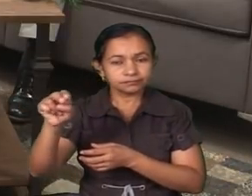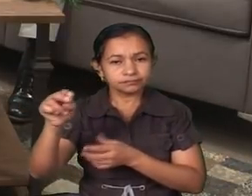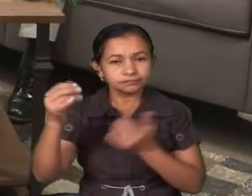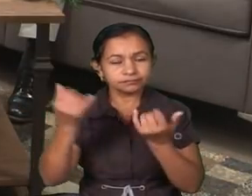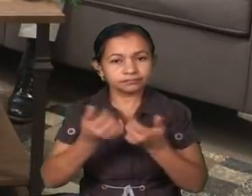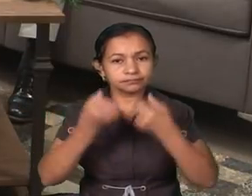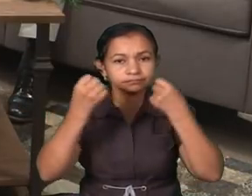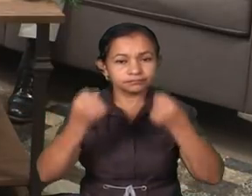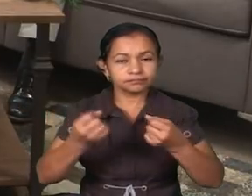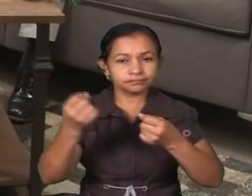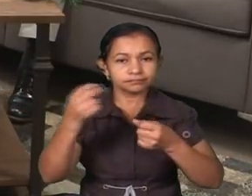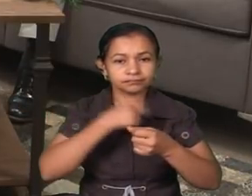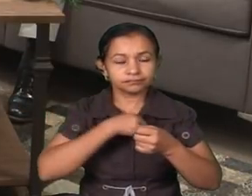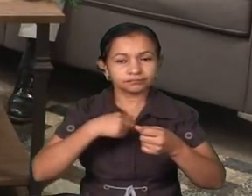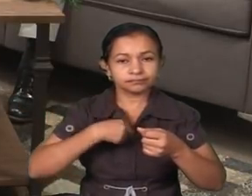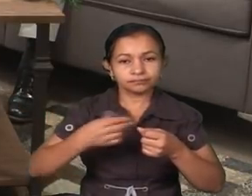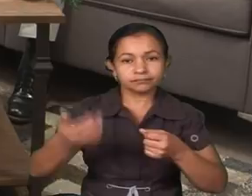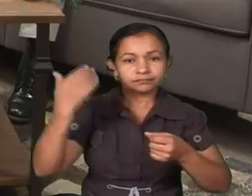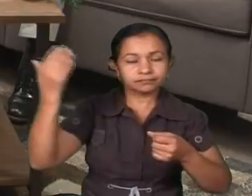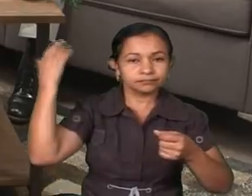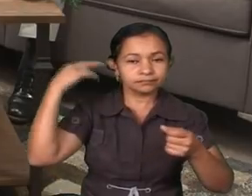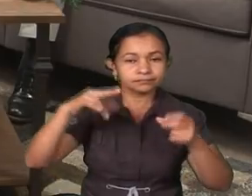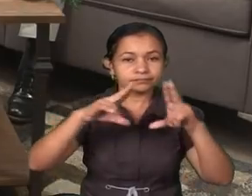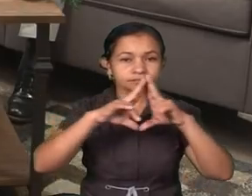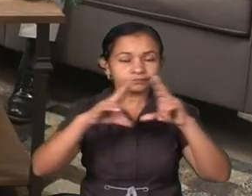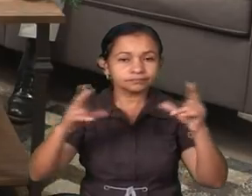un hombre que ha hecho historia en nuestro país. Comandante,